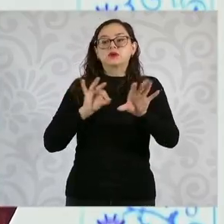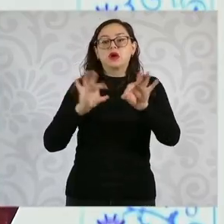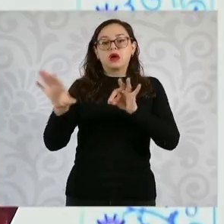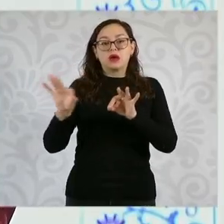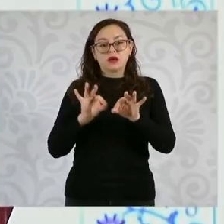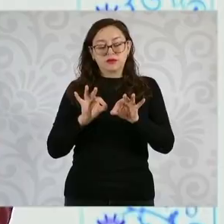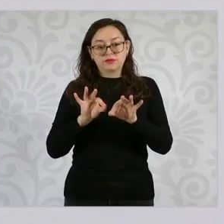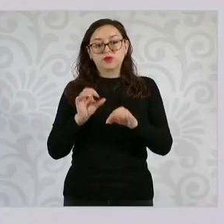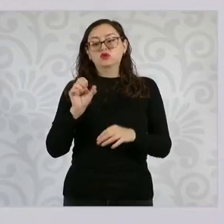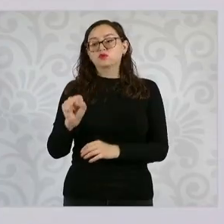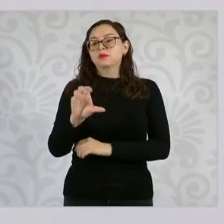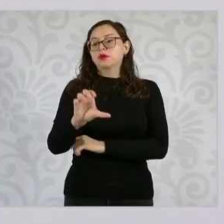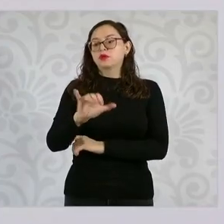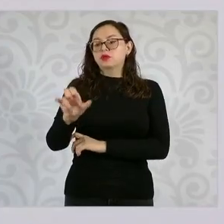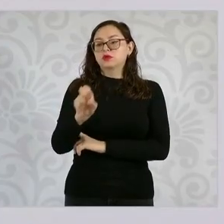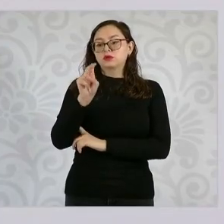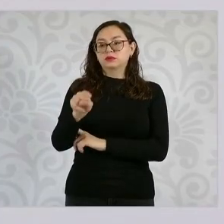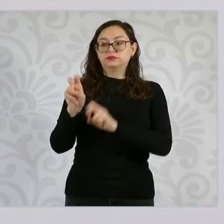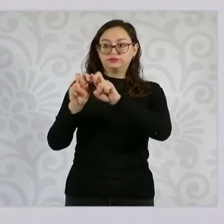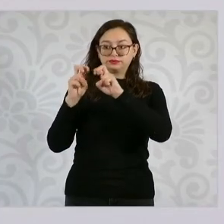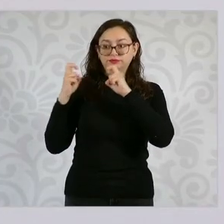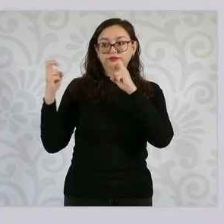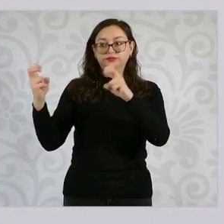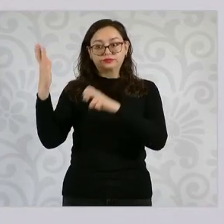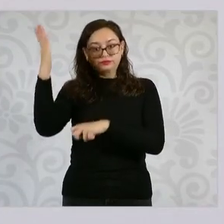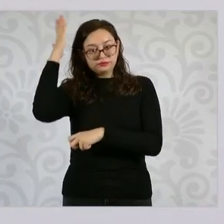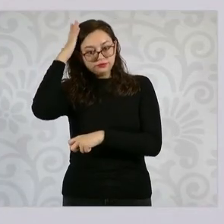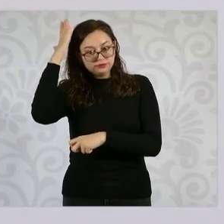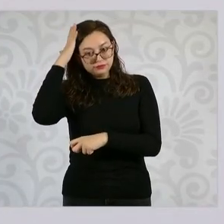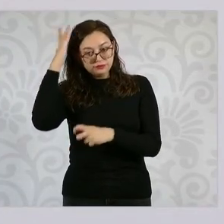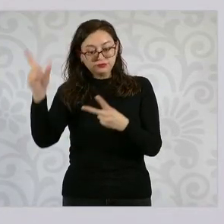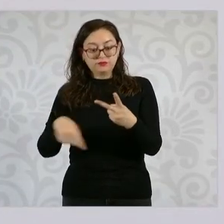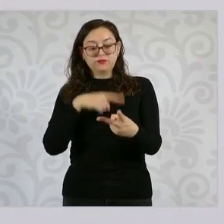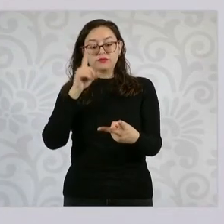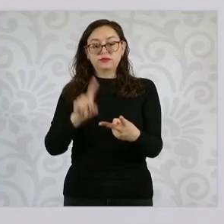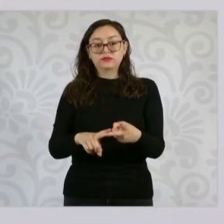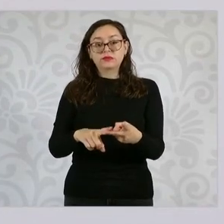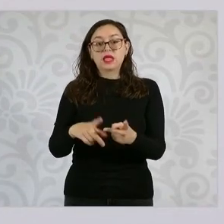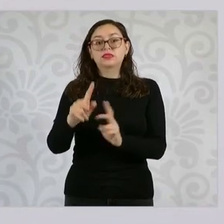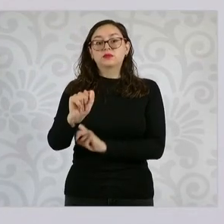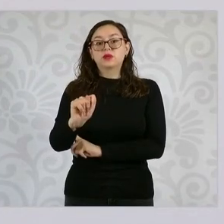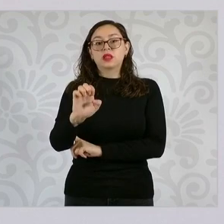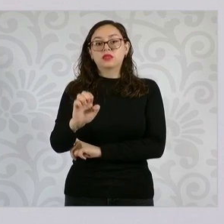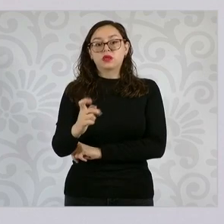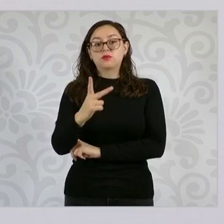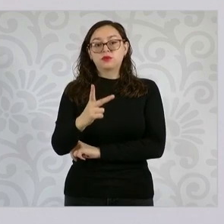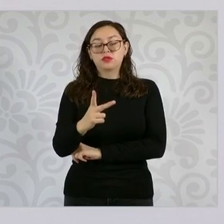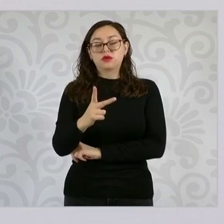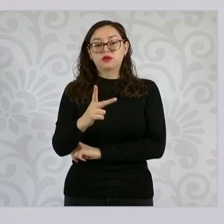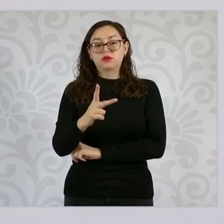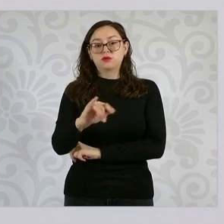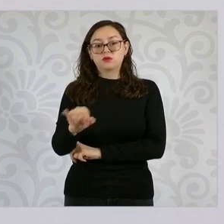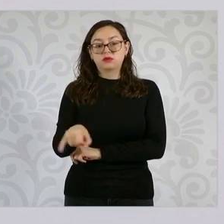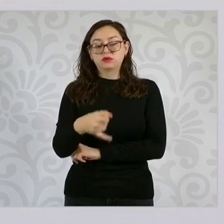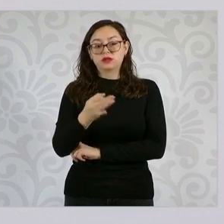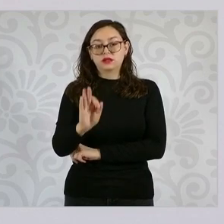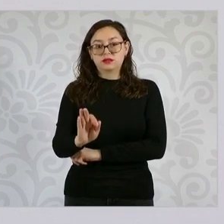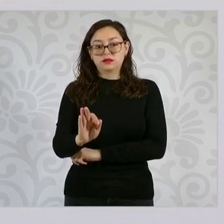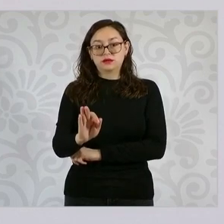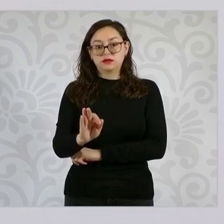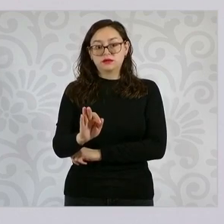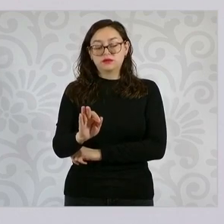ministros de la Suprema Corte de Justicia, a magistrados del Tribunal Electoral, esta vez los que se